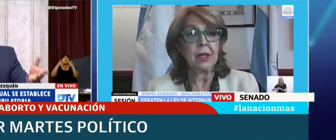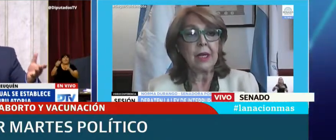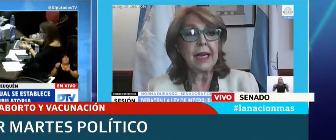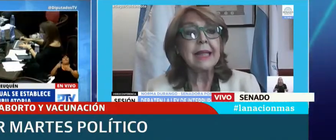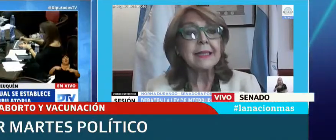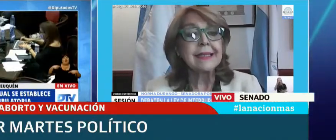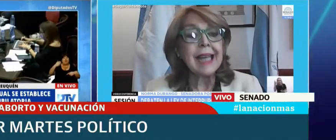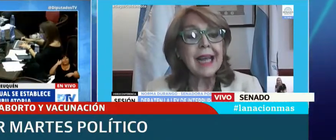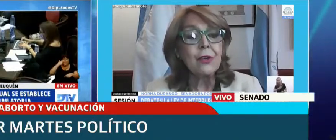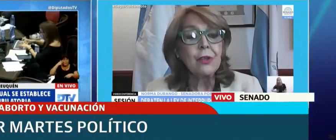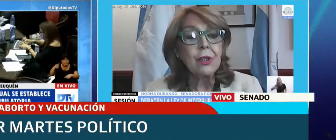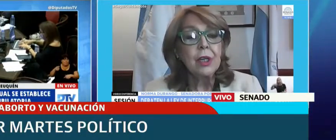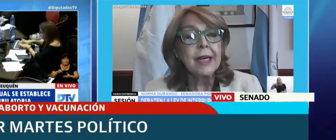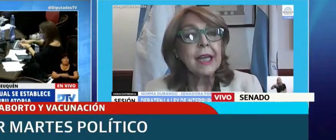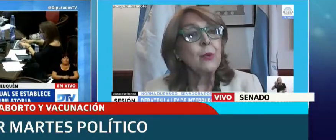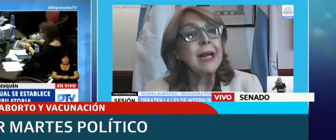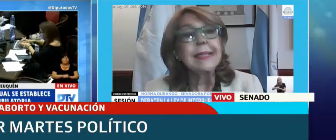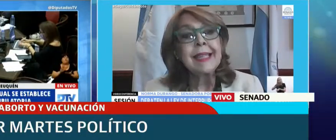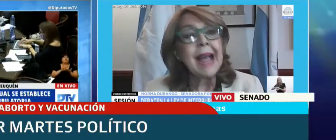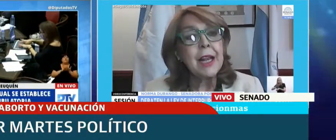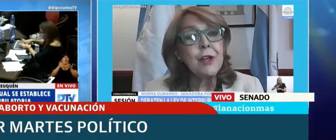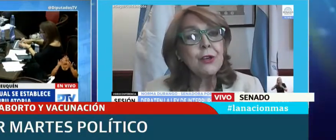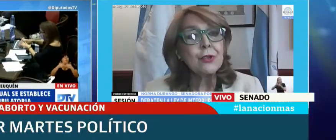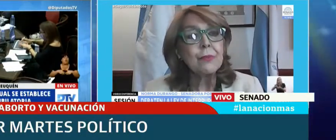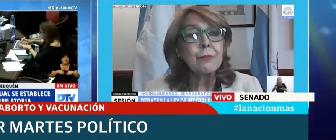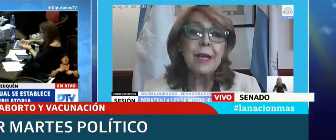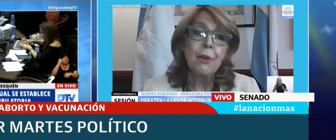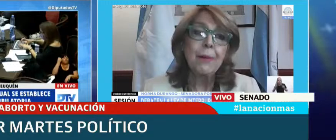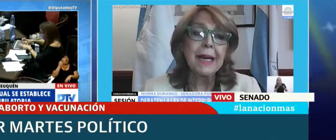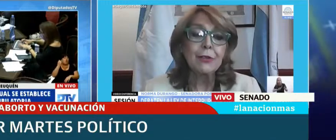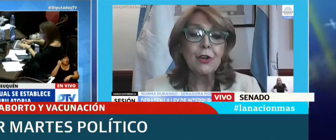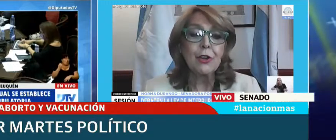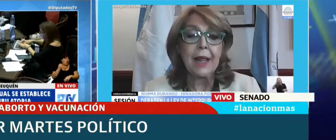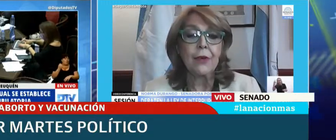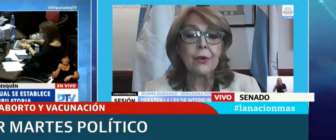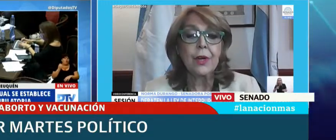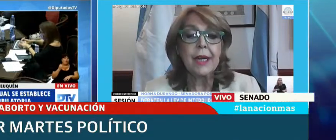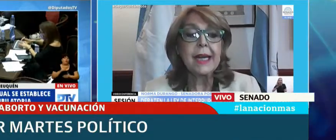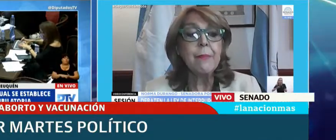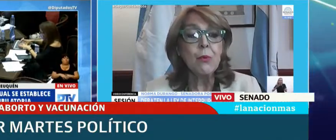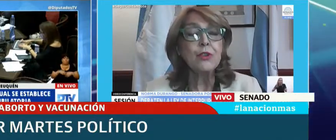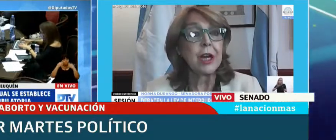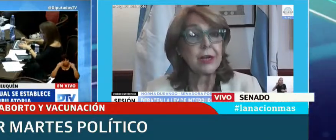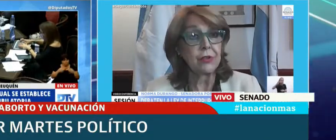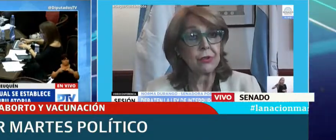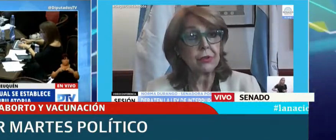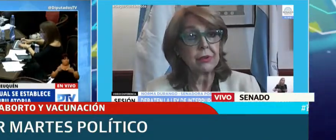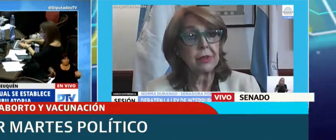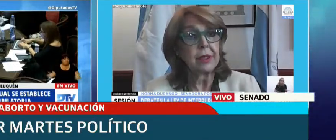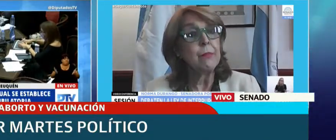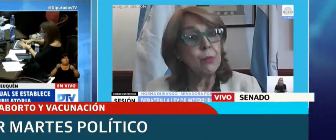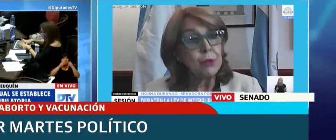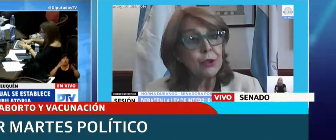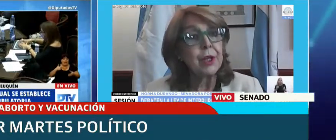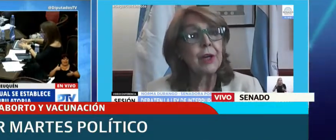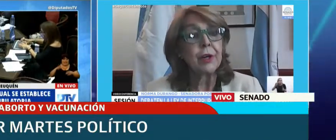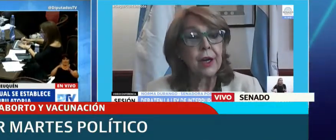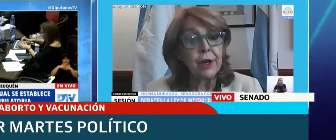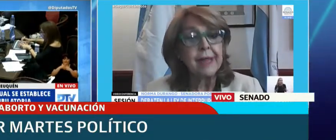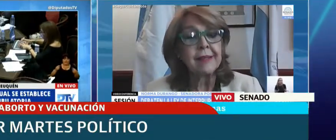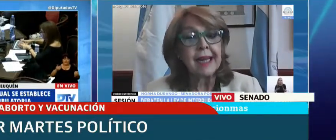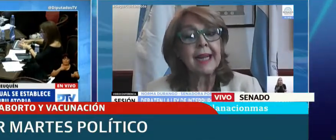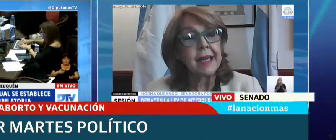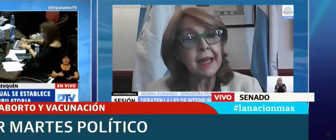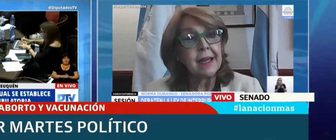no están tan identificados claramente pero entiende que es una promesa cumplida a su electorado yo te diría que sería en términos